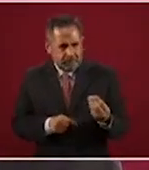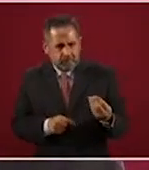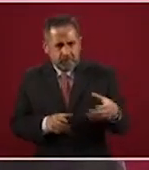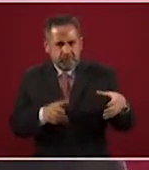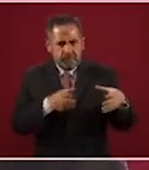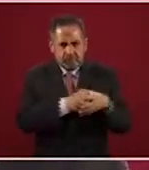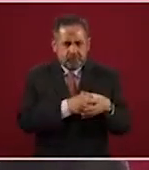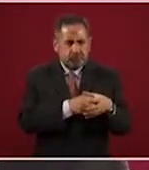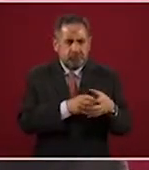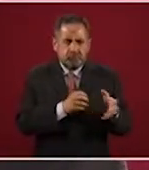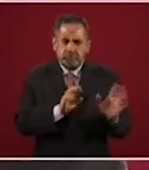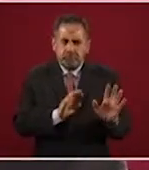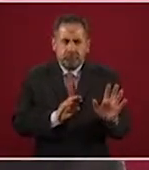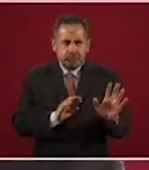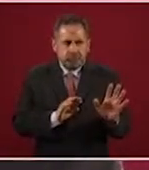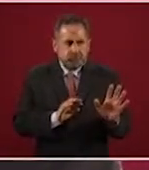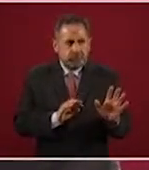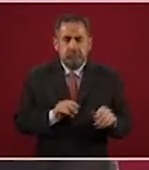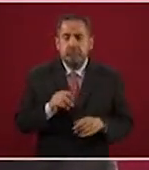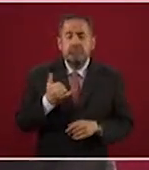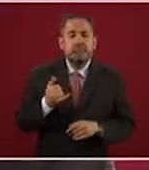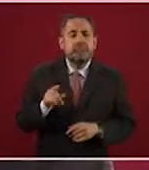integrados, unidos.